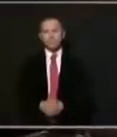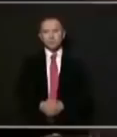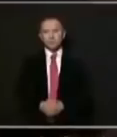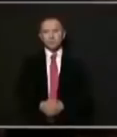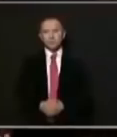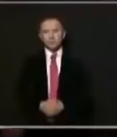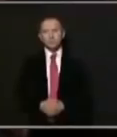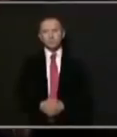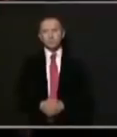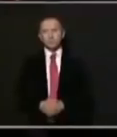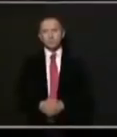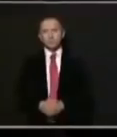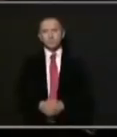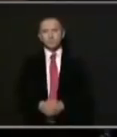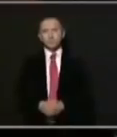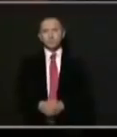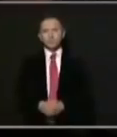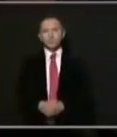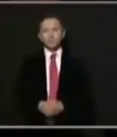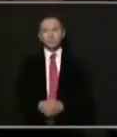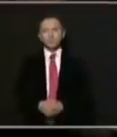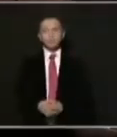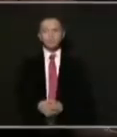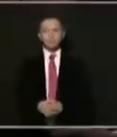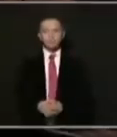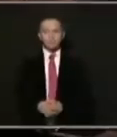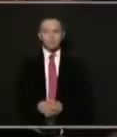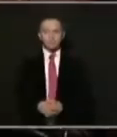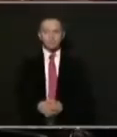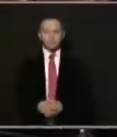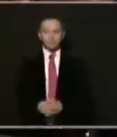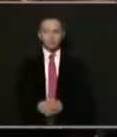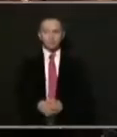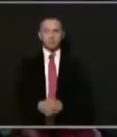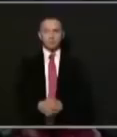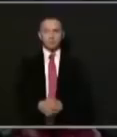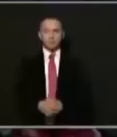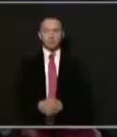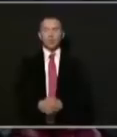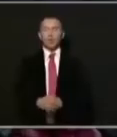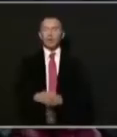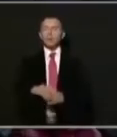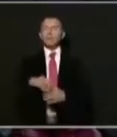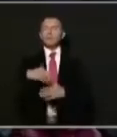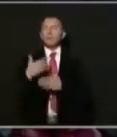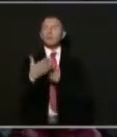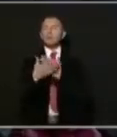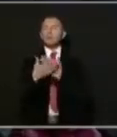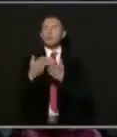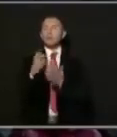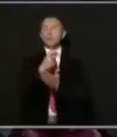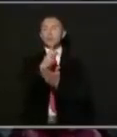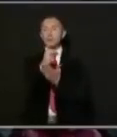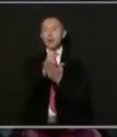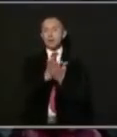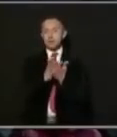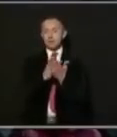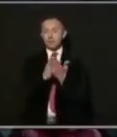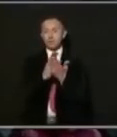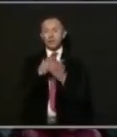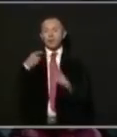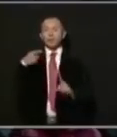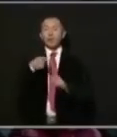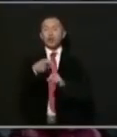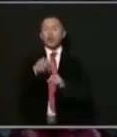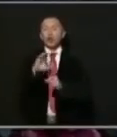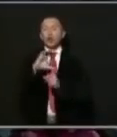Se detendrá el plan de desmantelamiento de la Comisión Federal de